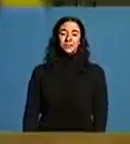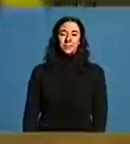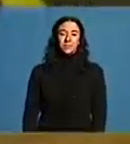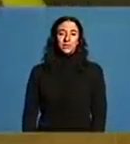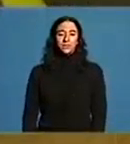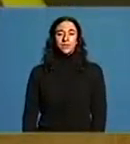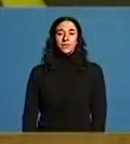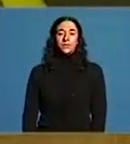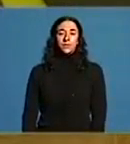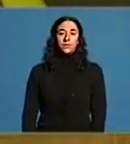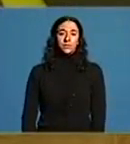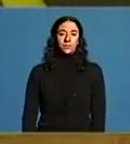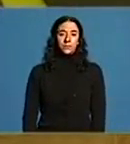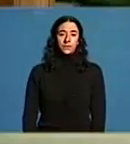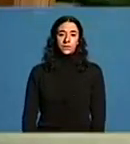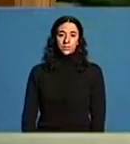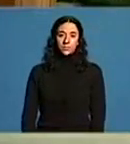We be.